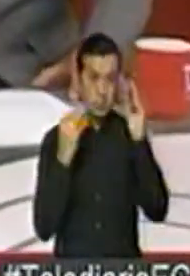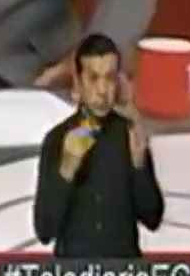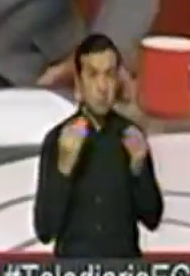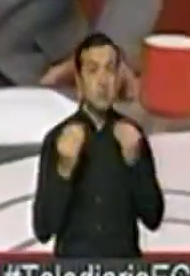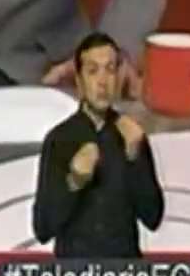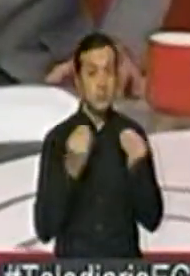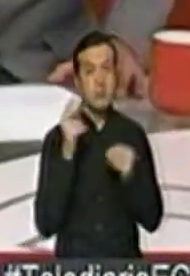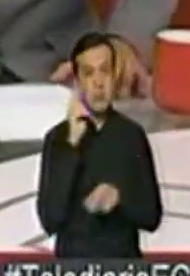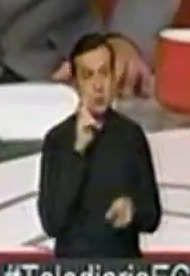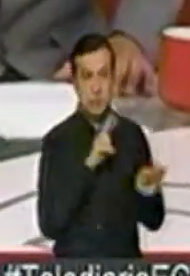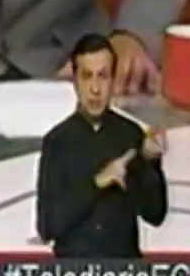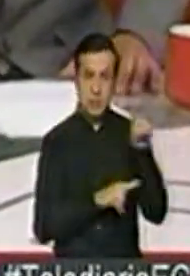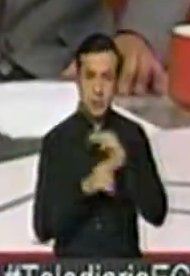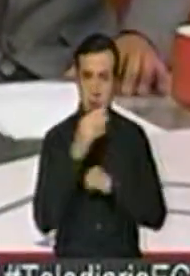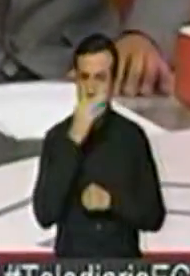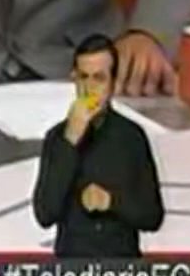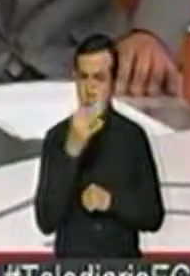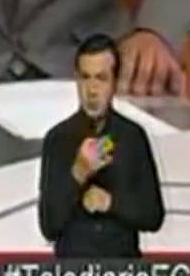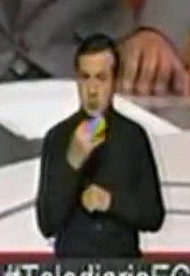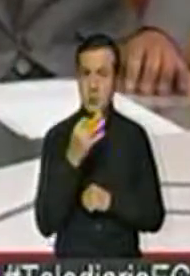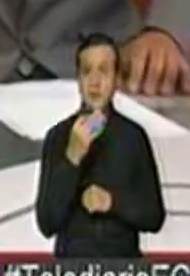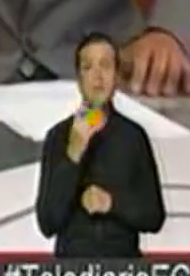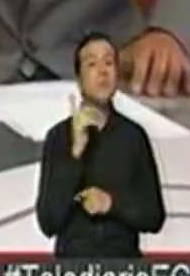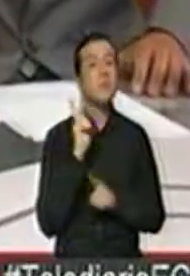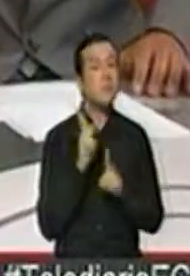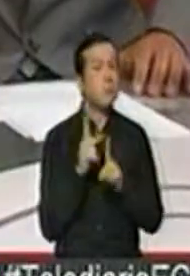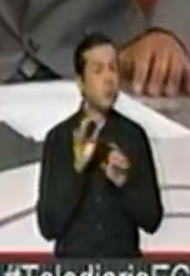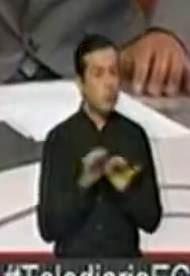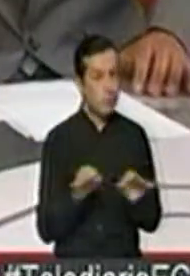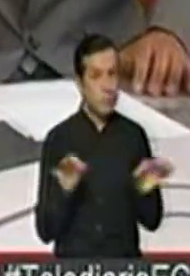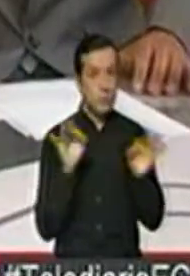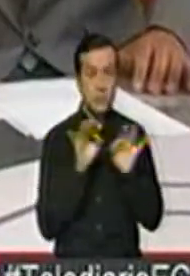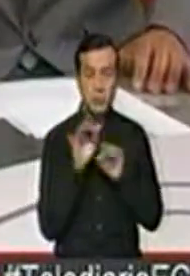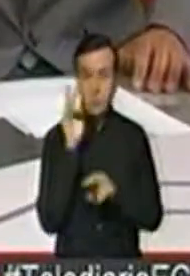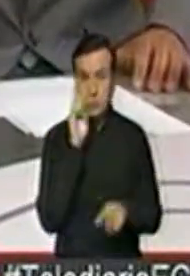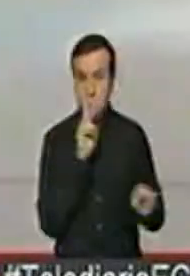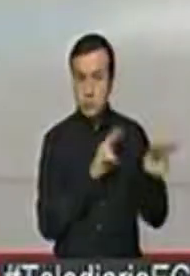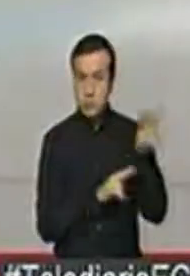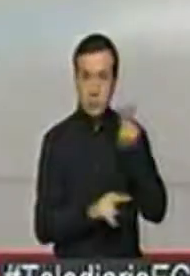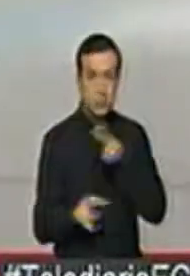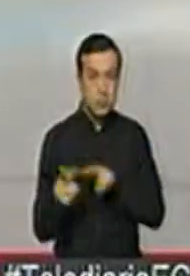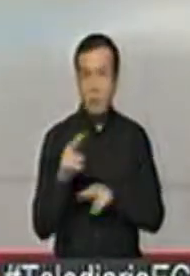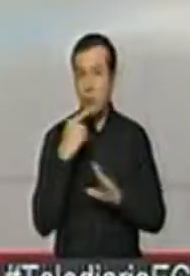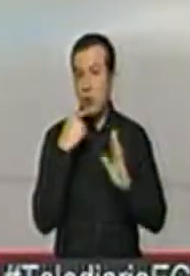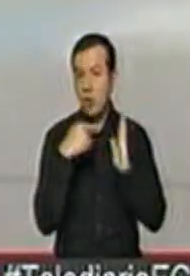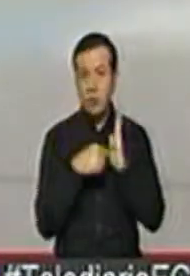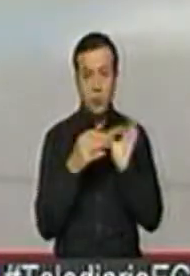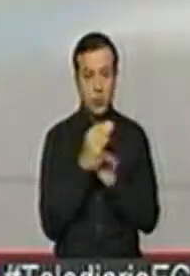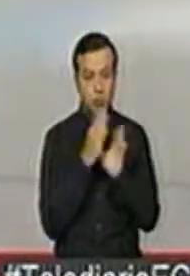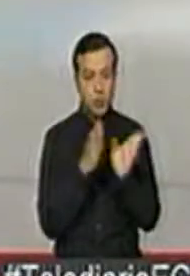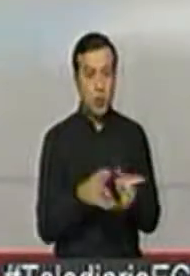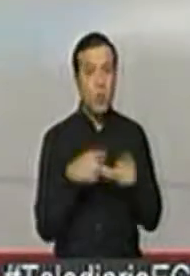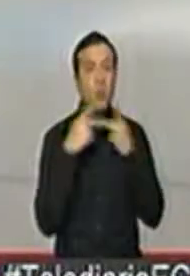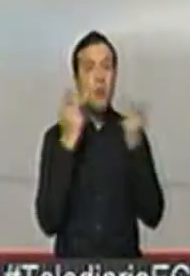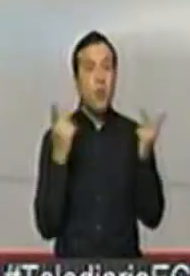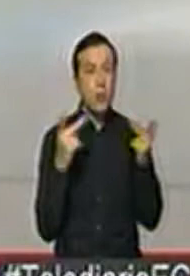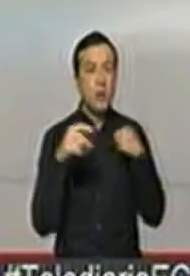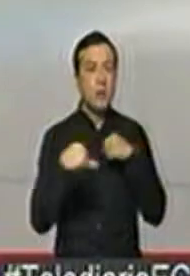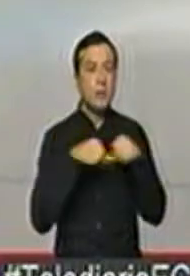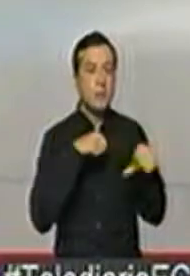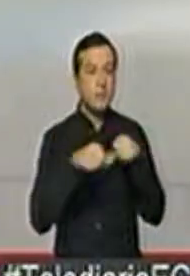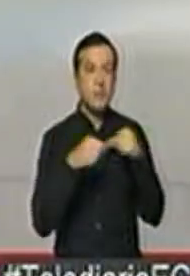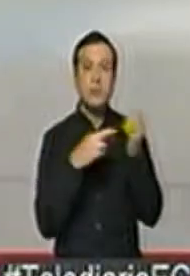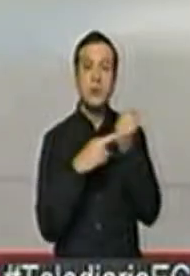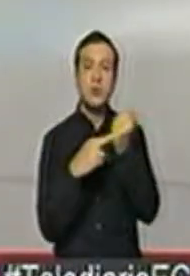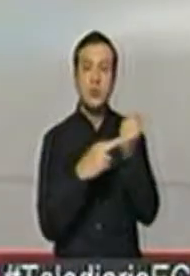por esa evaluación. ¿Cuáles fueron resultados fundamentales que dan cuenta de cómo estaba la situación? El funcionario público que se dedica a administrar el